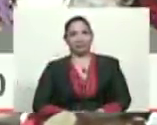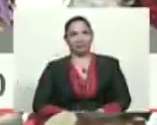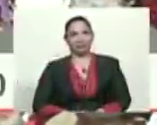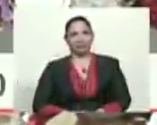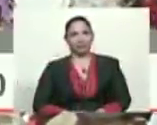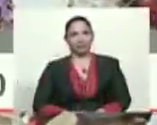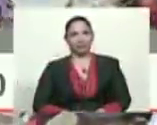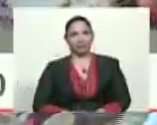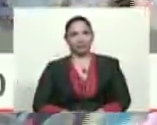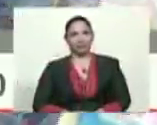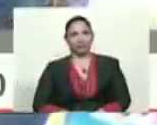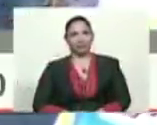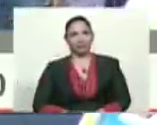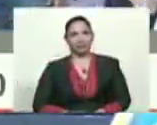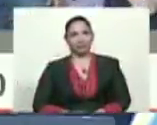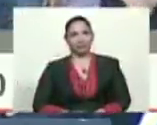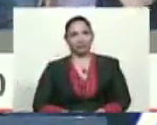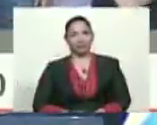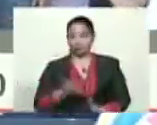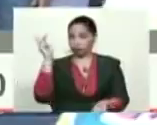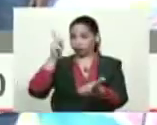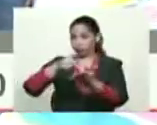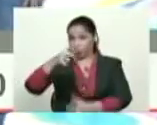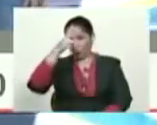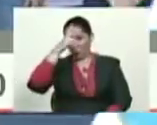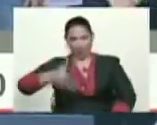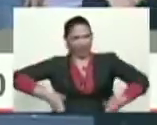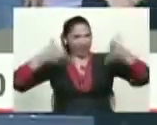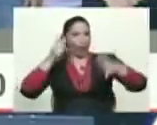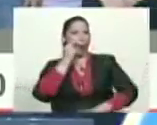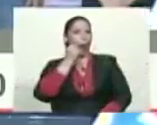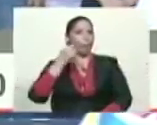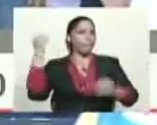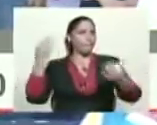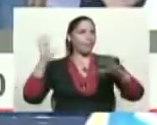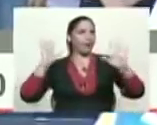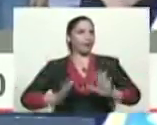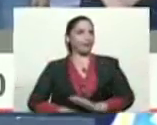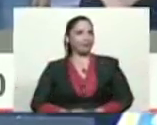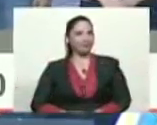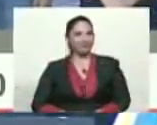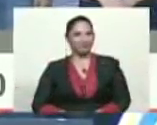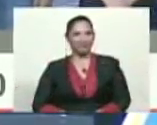Ganamos los hombres. Llegamos a Falcón para ganar los hombres, pues.